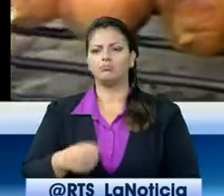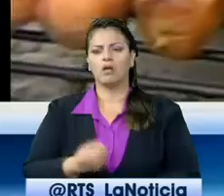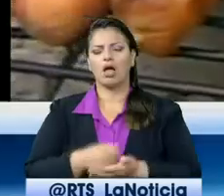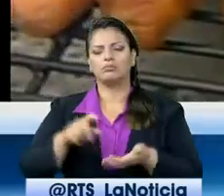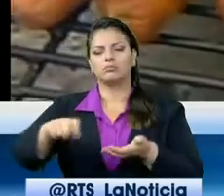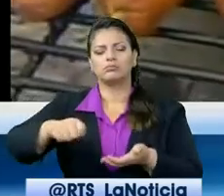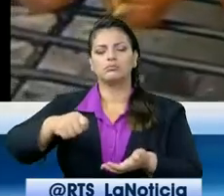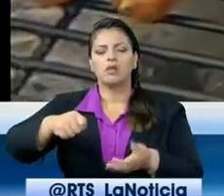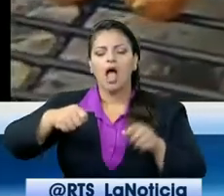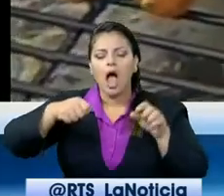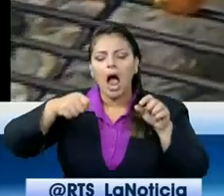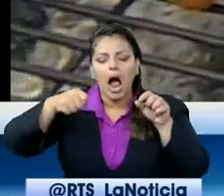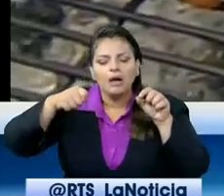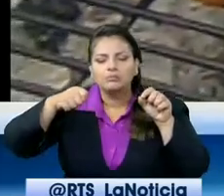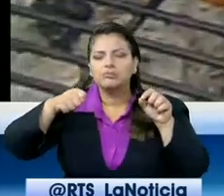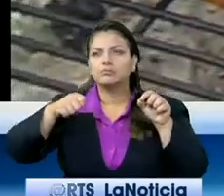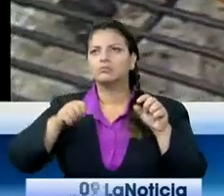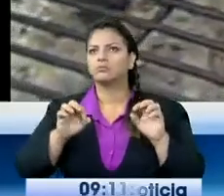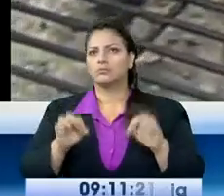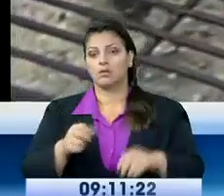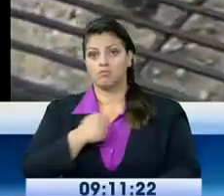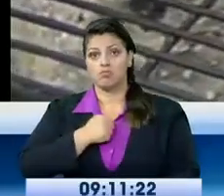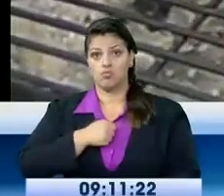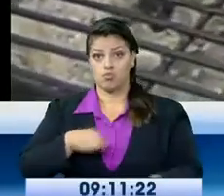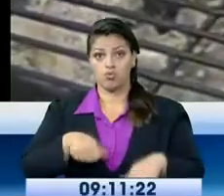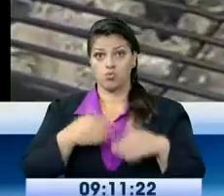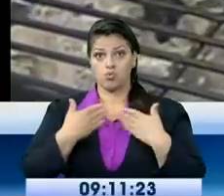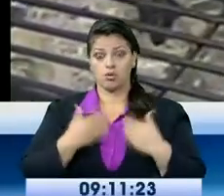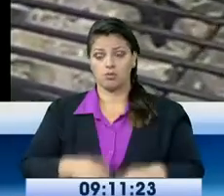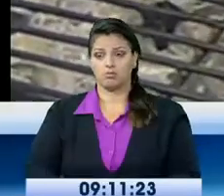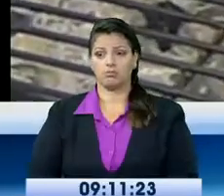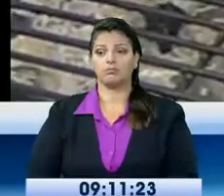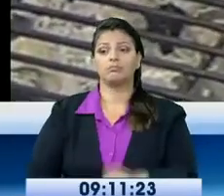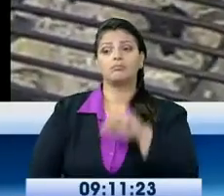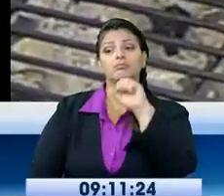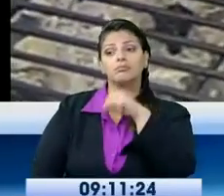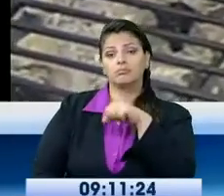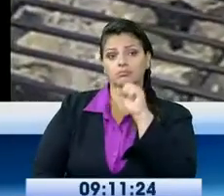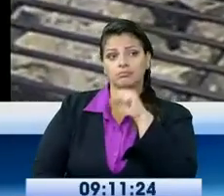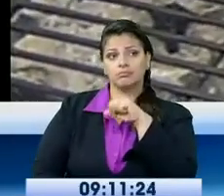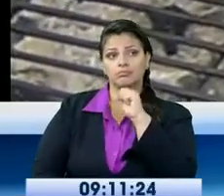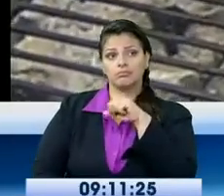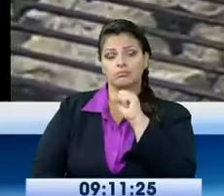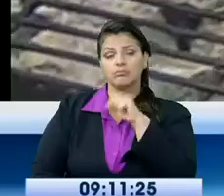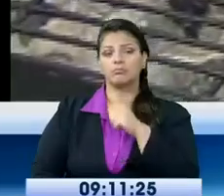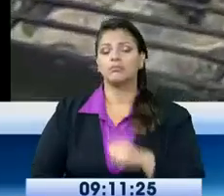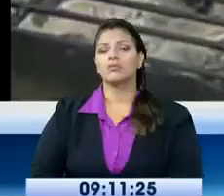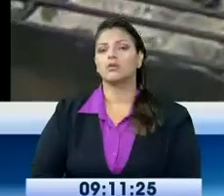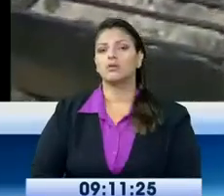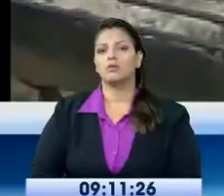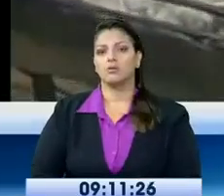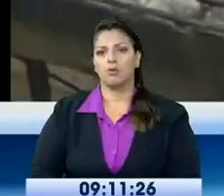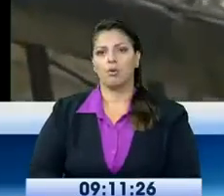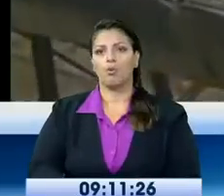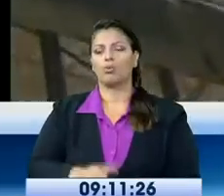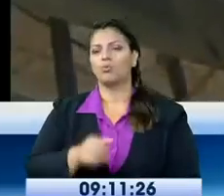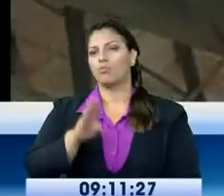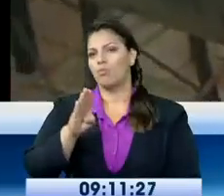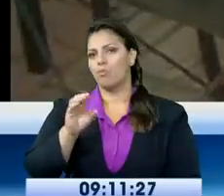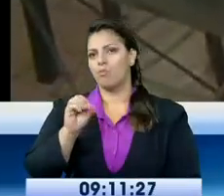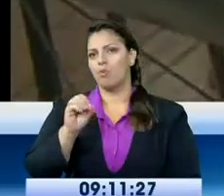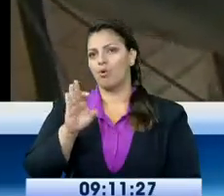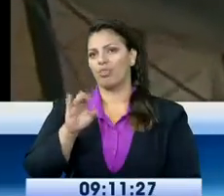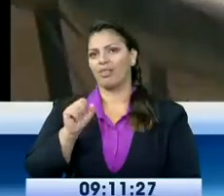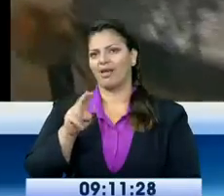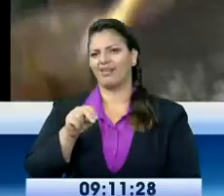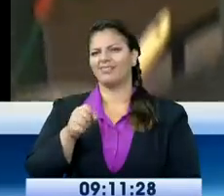muy identificado con Guayaquil. Por supuesto. La especialidad de la botana son las bandejitas y los chuzos. Qué